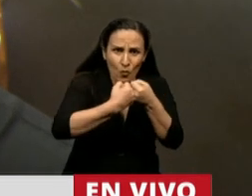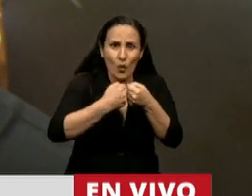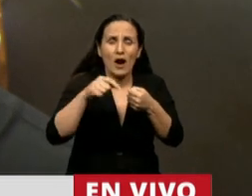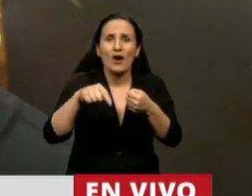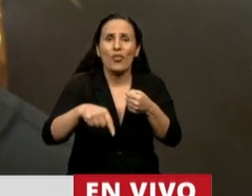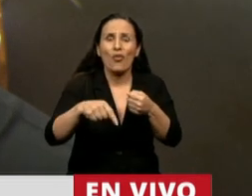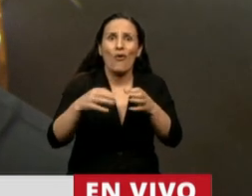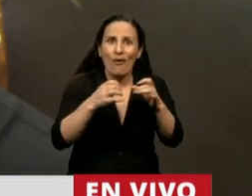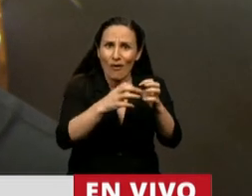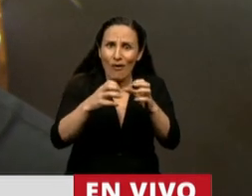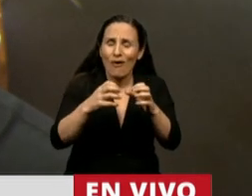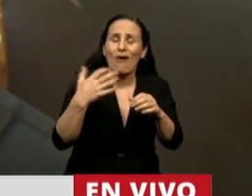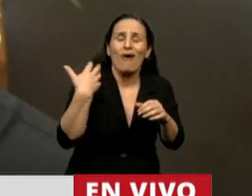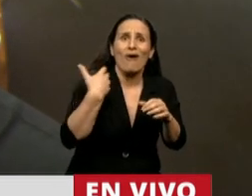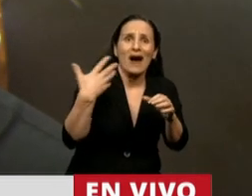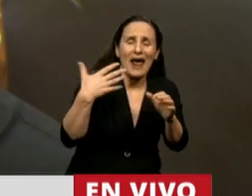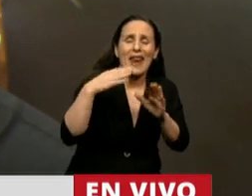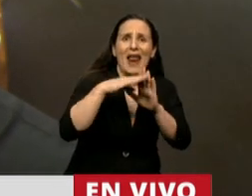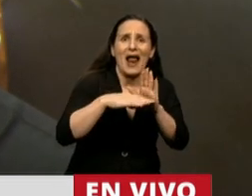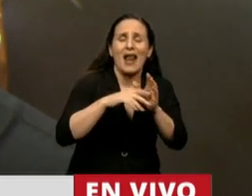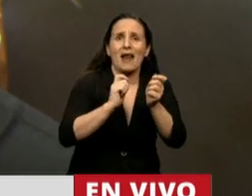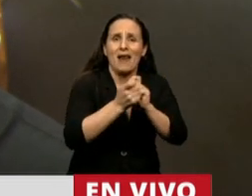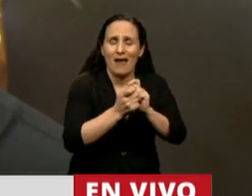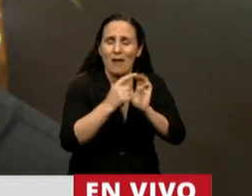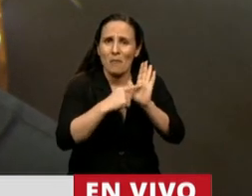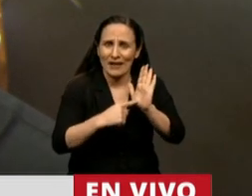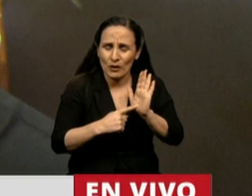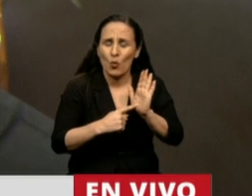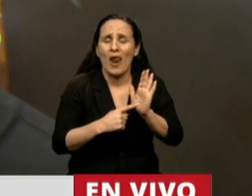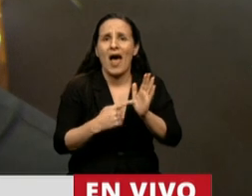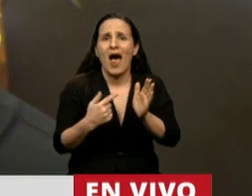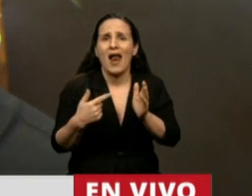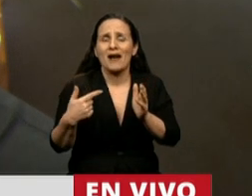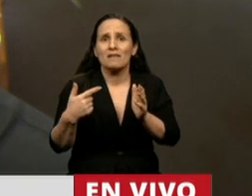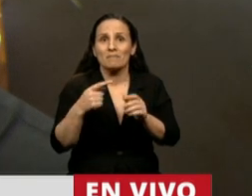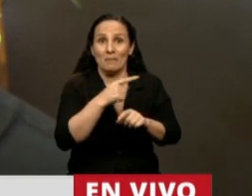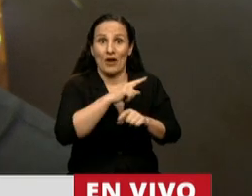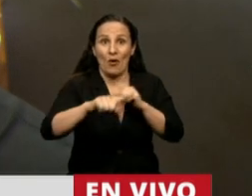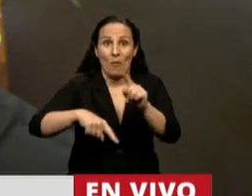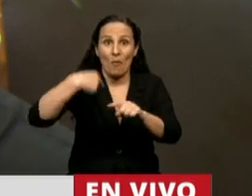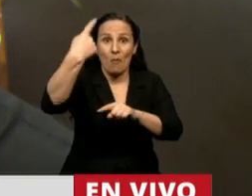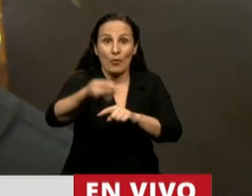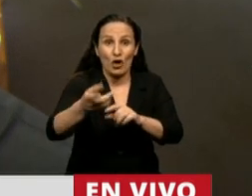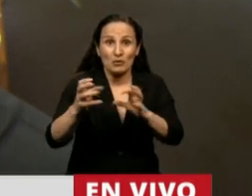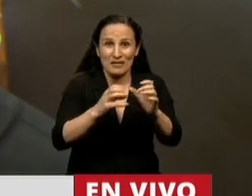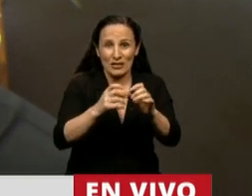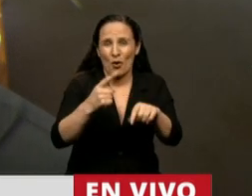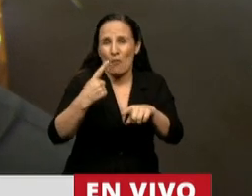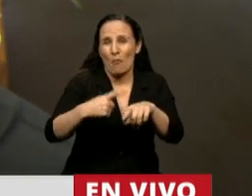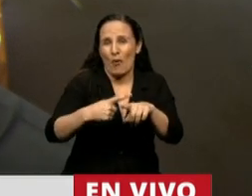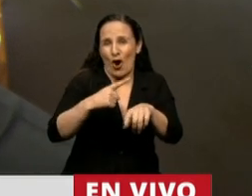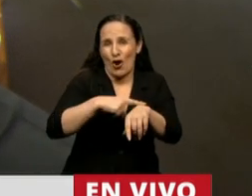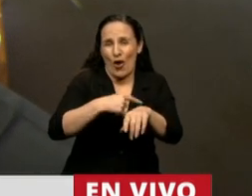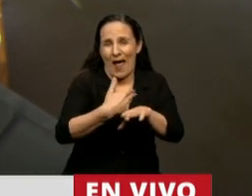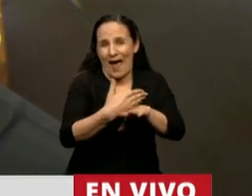eh general y en particular las modificaciones que se Proponen en la próxima sesión dado lo avanzado de